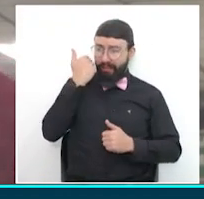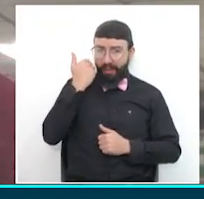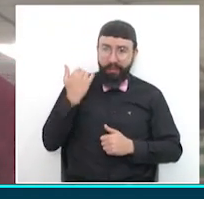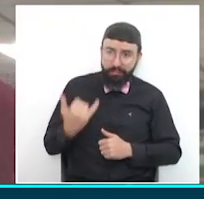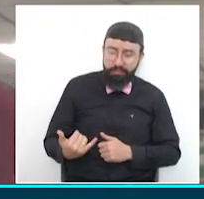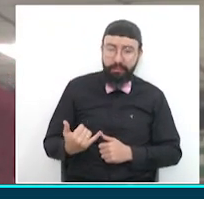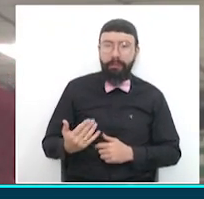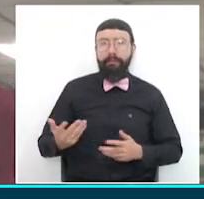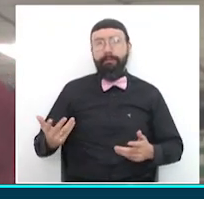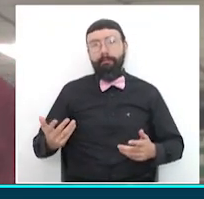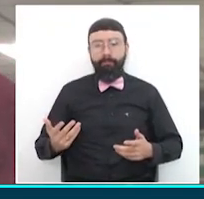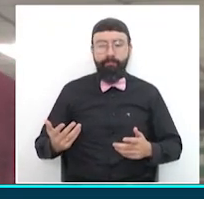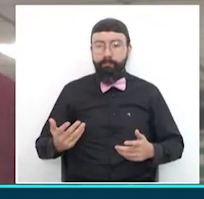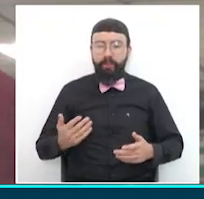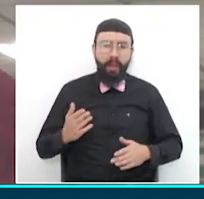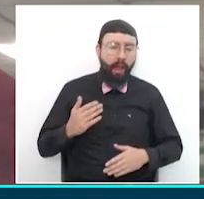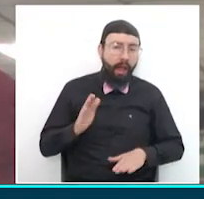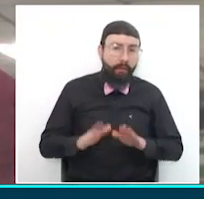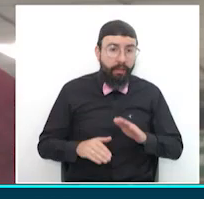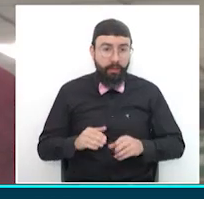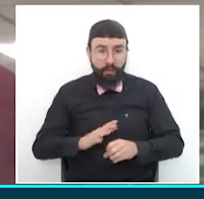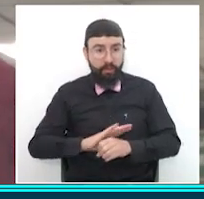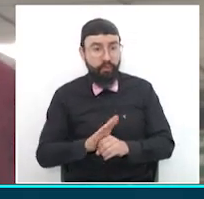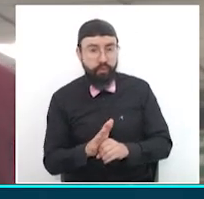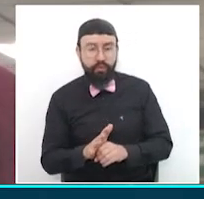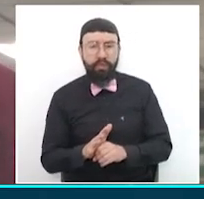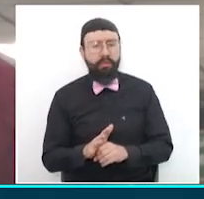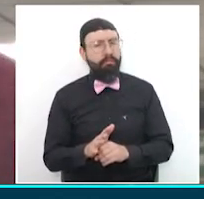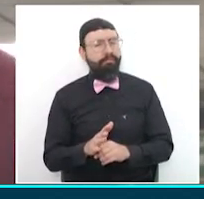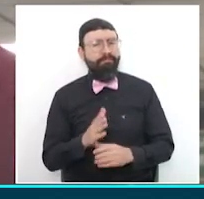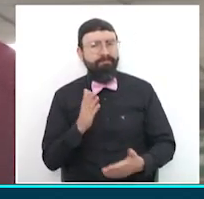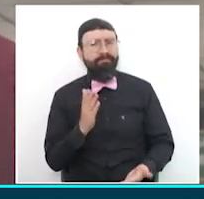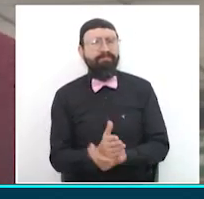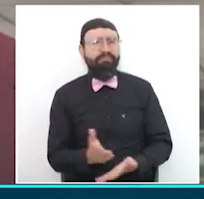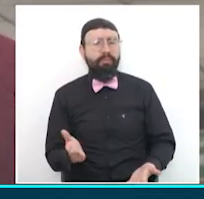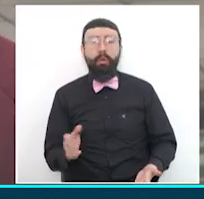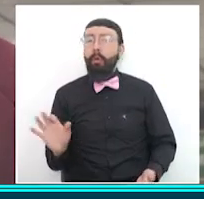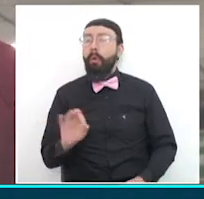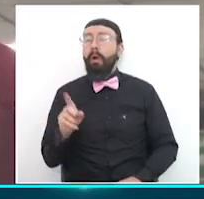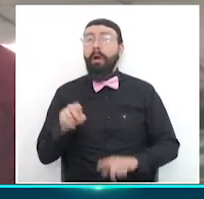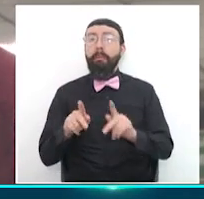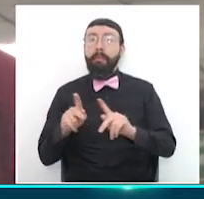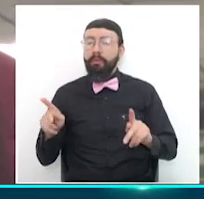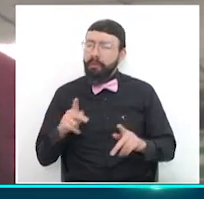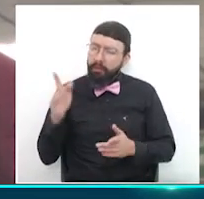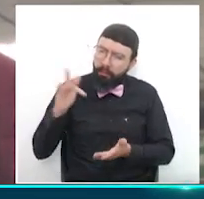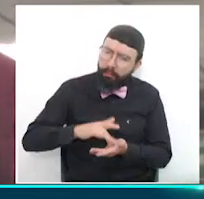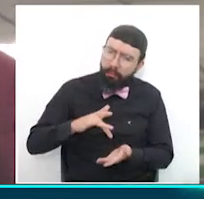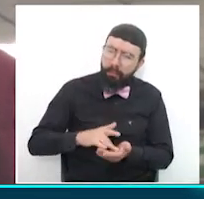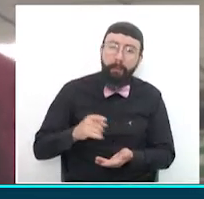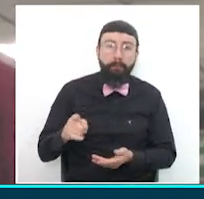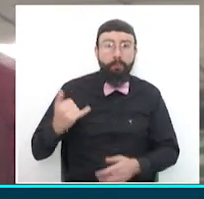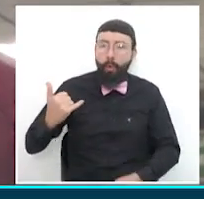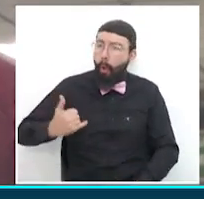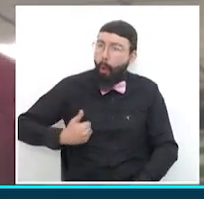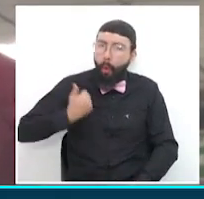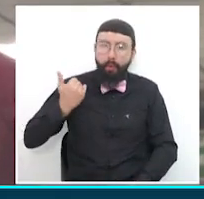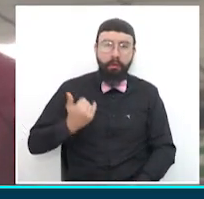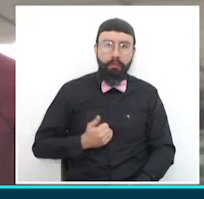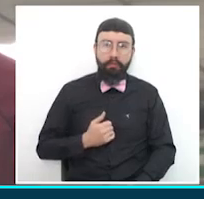virus no se les desarrolla tan fuerte, ¿sí? Y hay personas que conocemos y que hemos tenido aquí muy jóvenes,